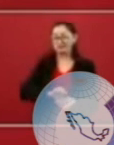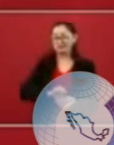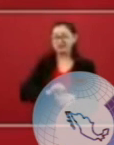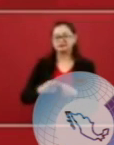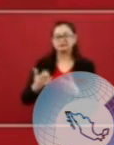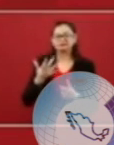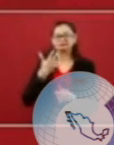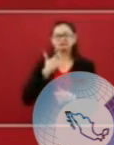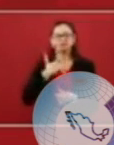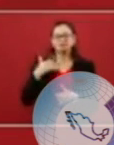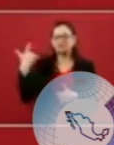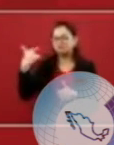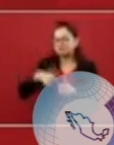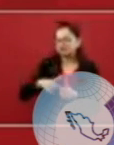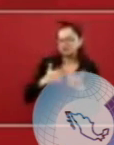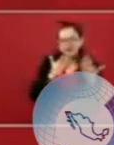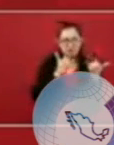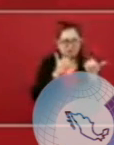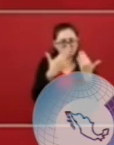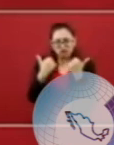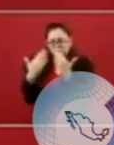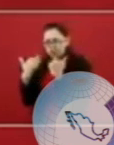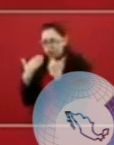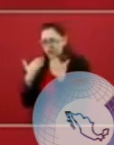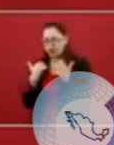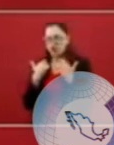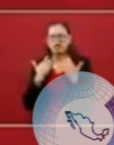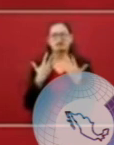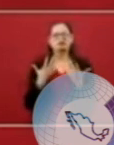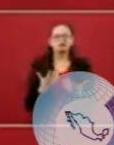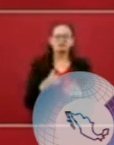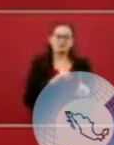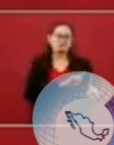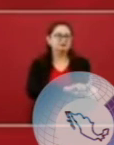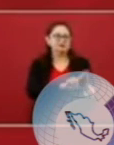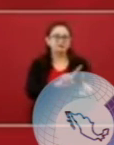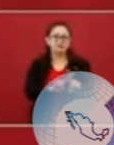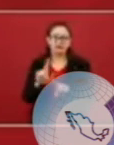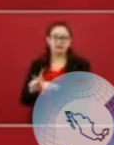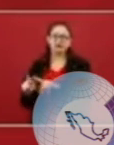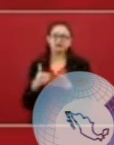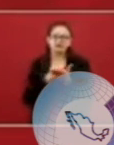con desabasto en las ciudades